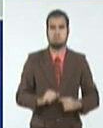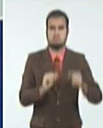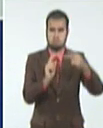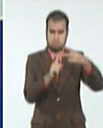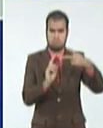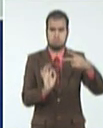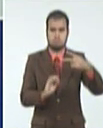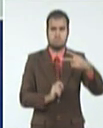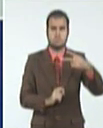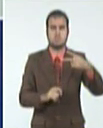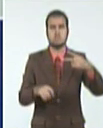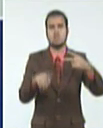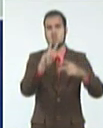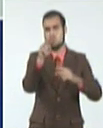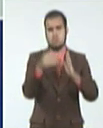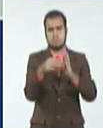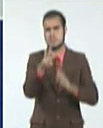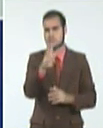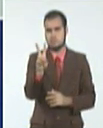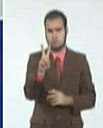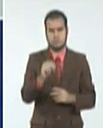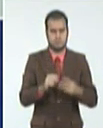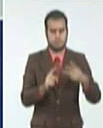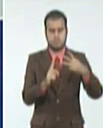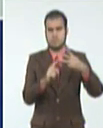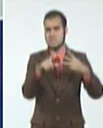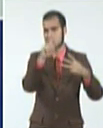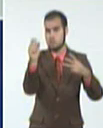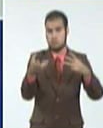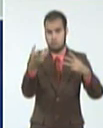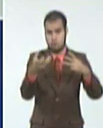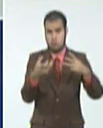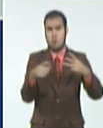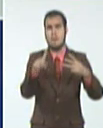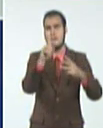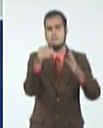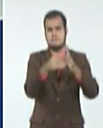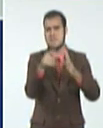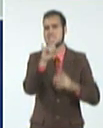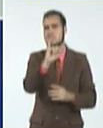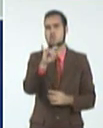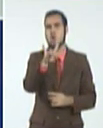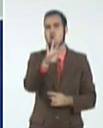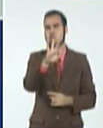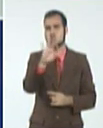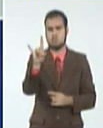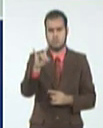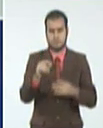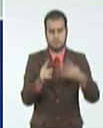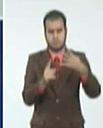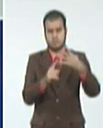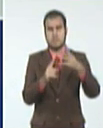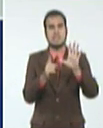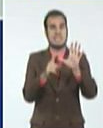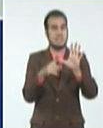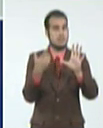2.032. Cienfuegos, 1.689. Guantánamo